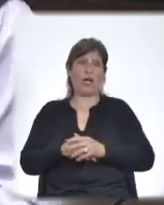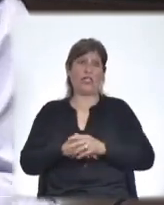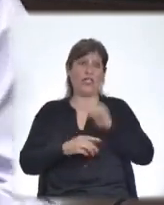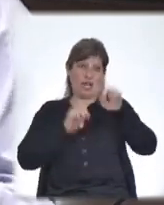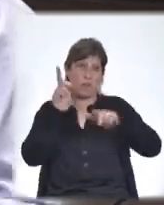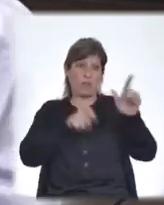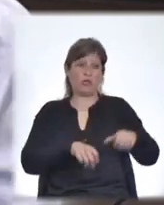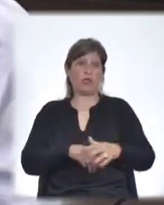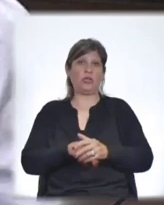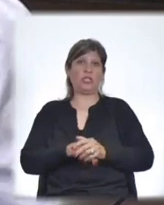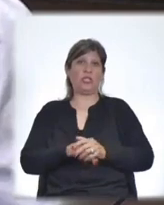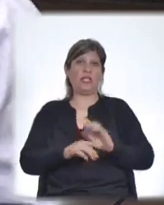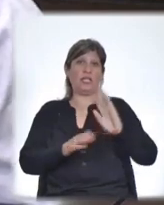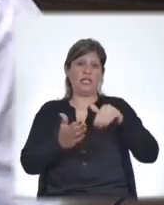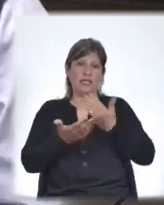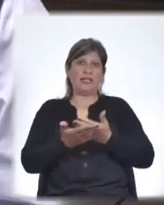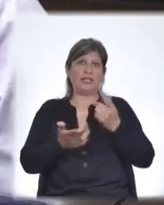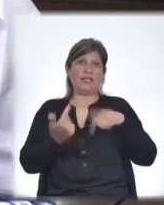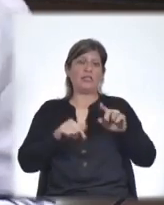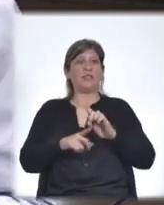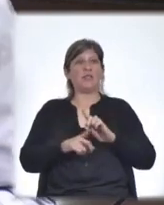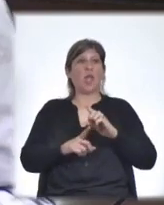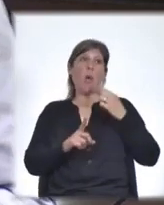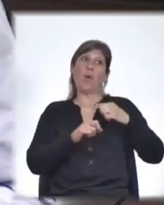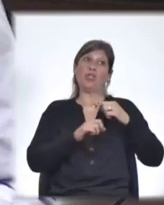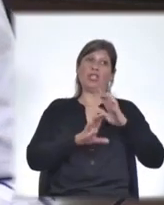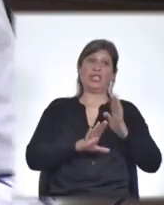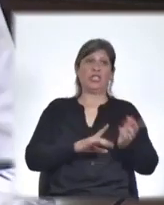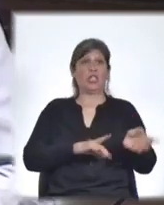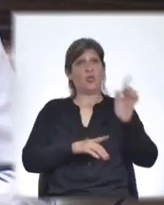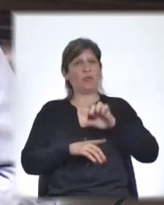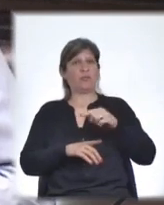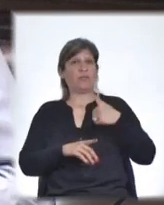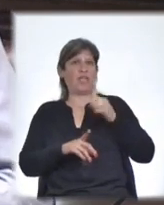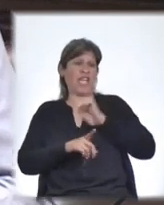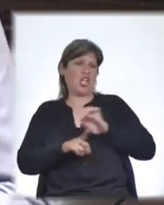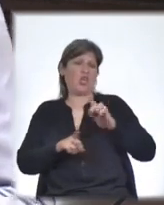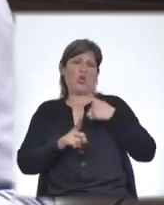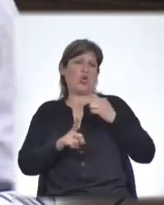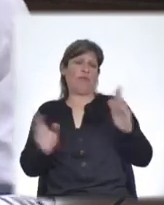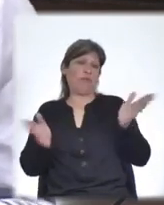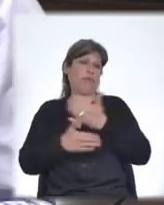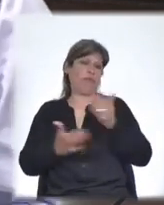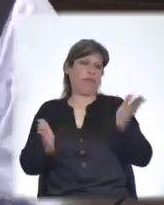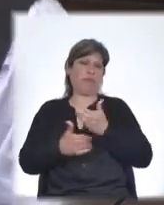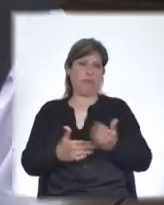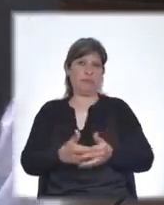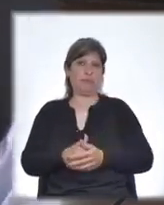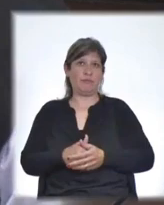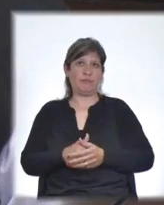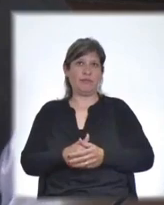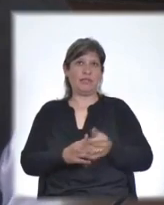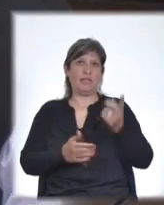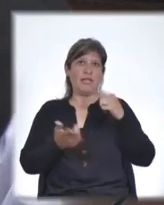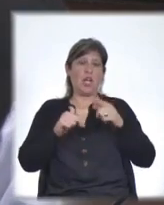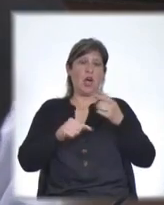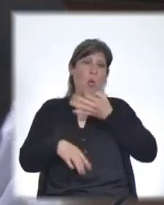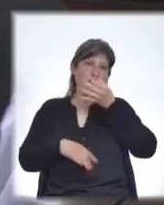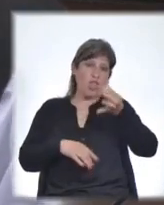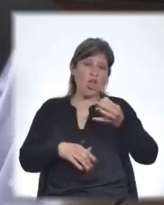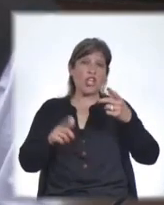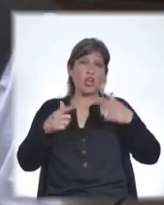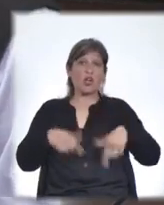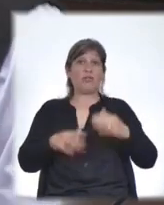sentido, lo que se presenta en la exposición de motivos, más que optimista, es un encuadre macroeconómico inconsistente. Cuando compareció la ministra